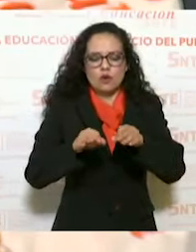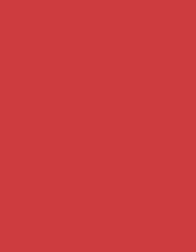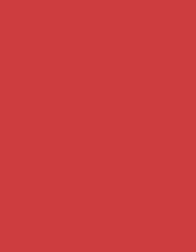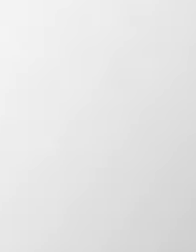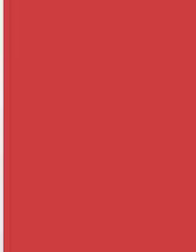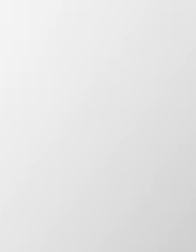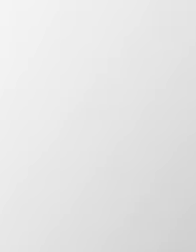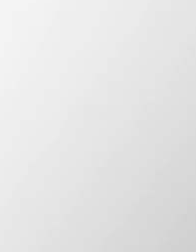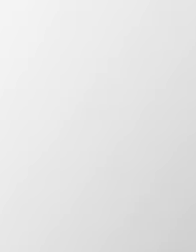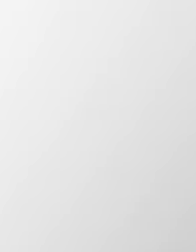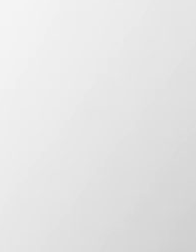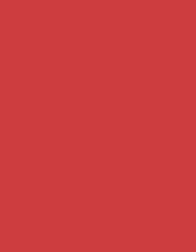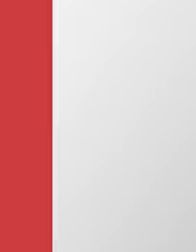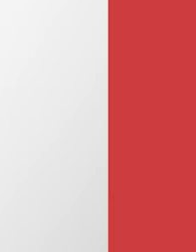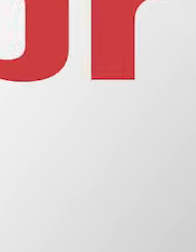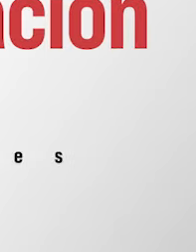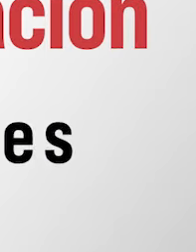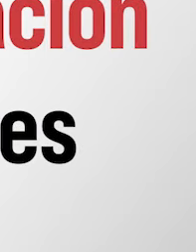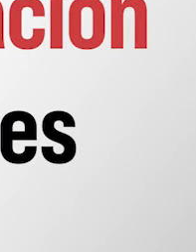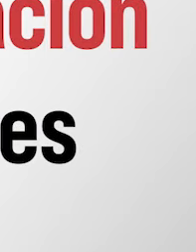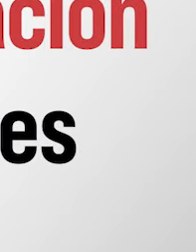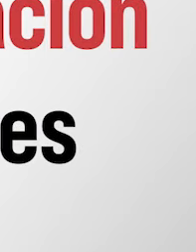education.